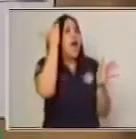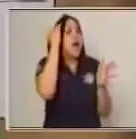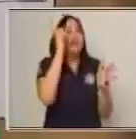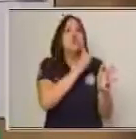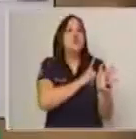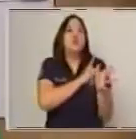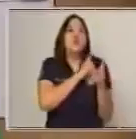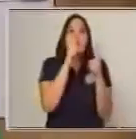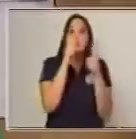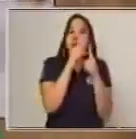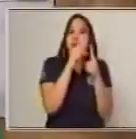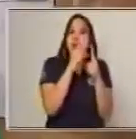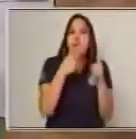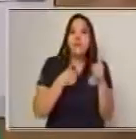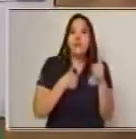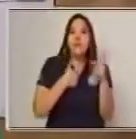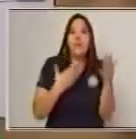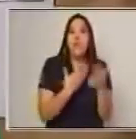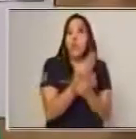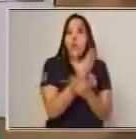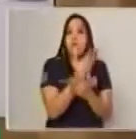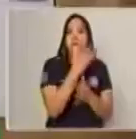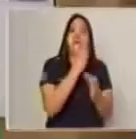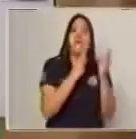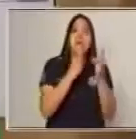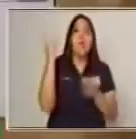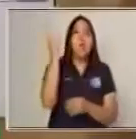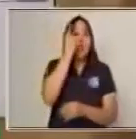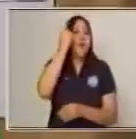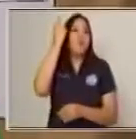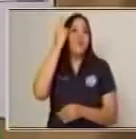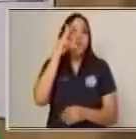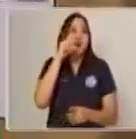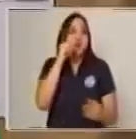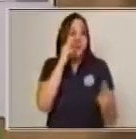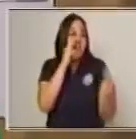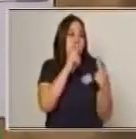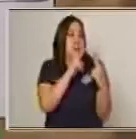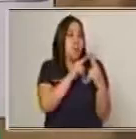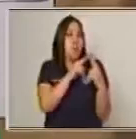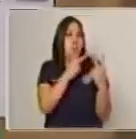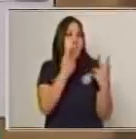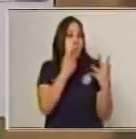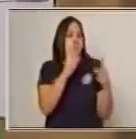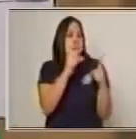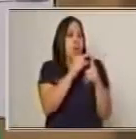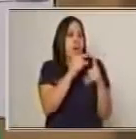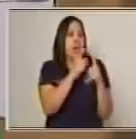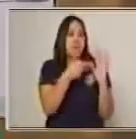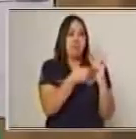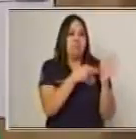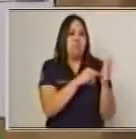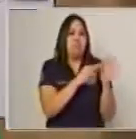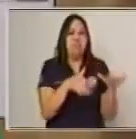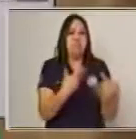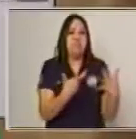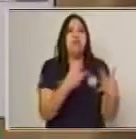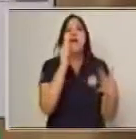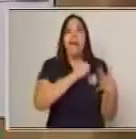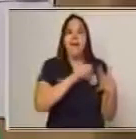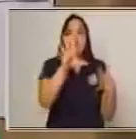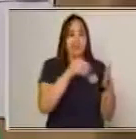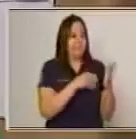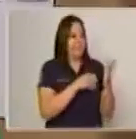las palabras que yo crea que son importantes o que yo no conocía. Es muy importante que nosotros trabajemos en